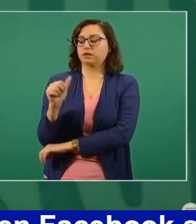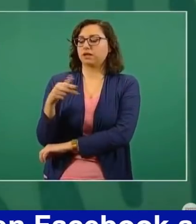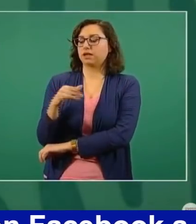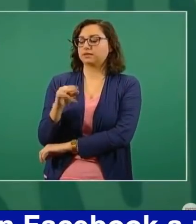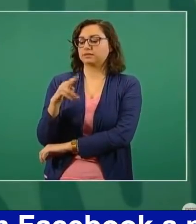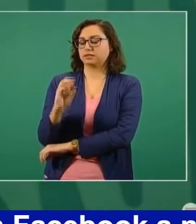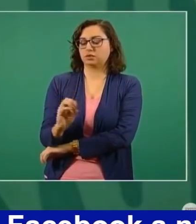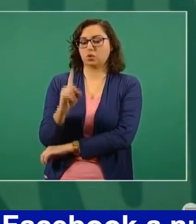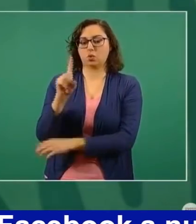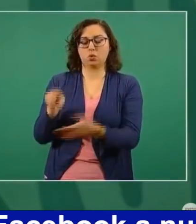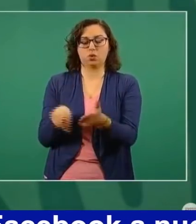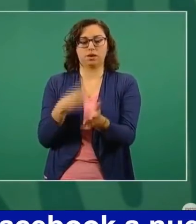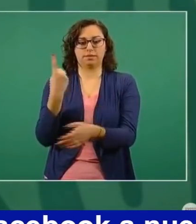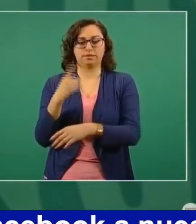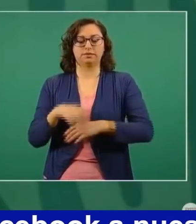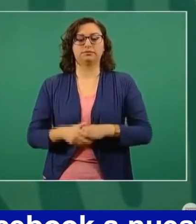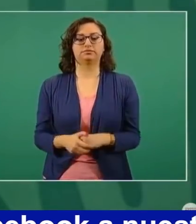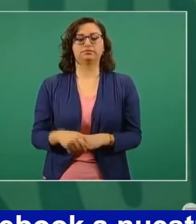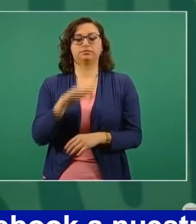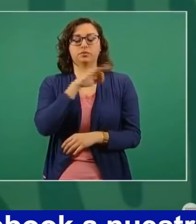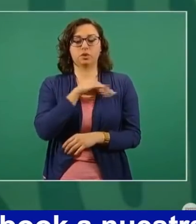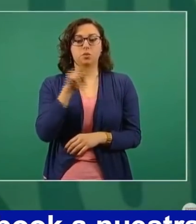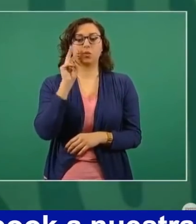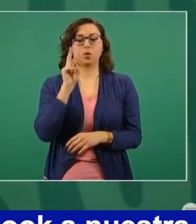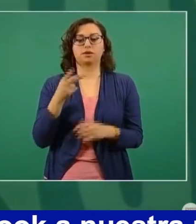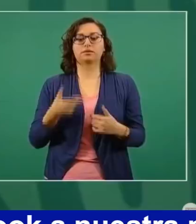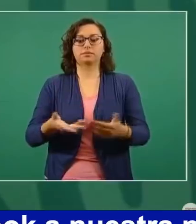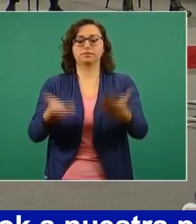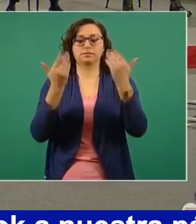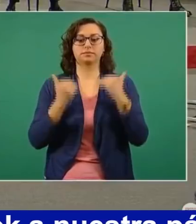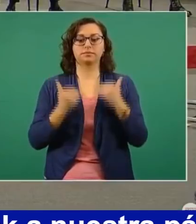dosis. Y lo vemos en detalle en la siguiente imagen.